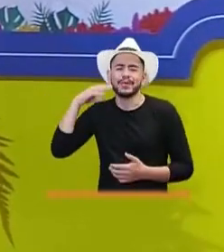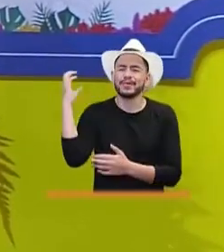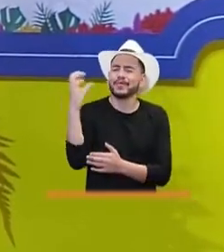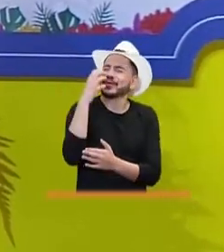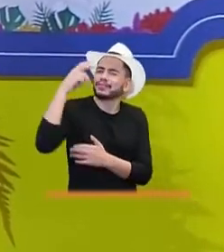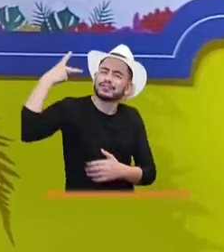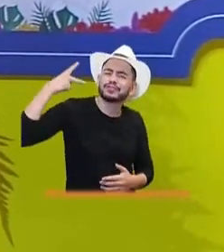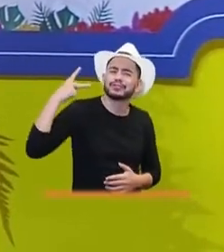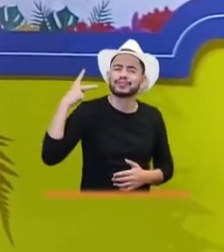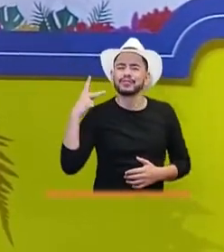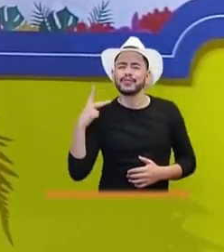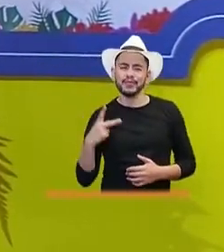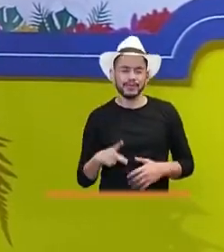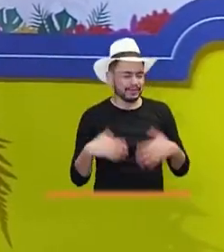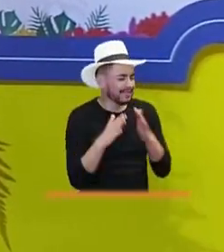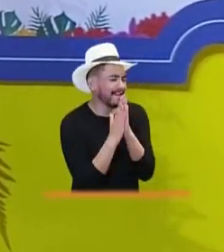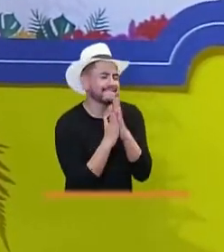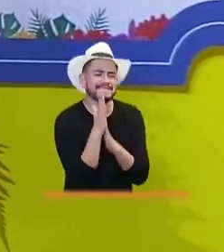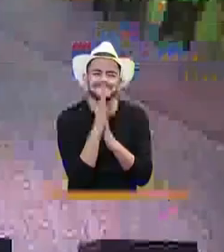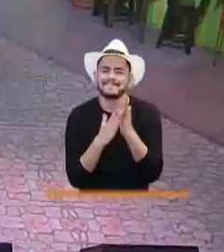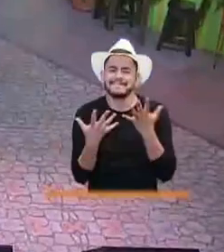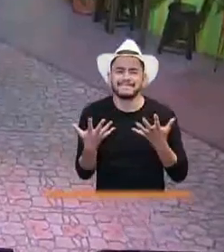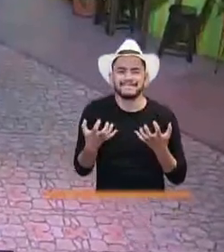inventen vacuna para la envidia.